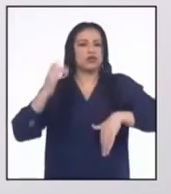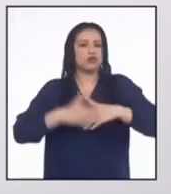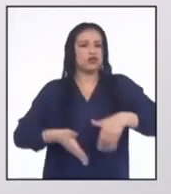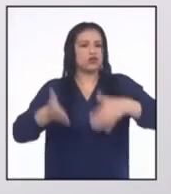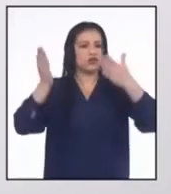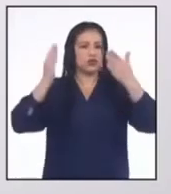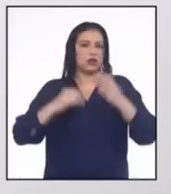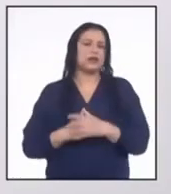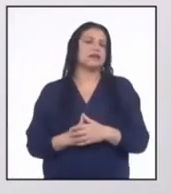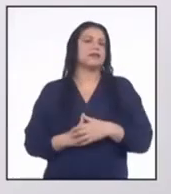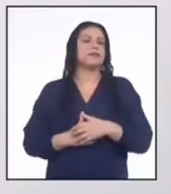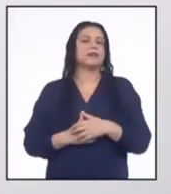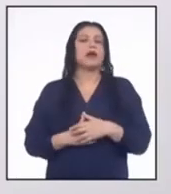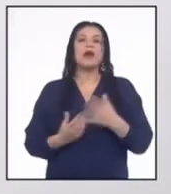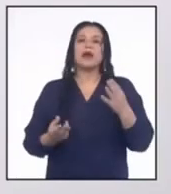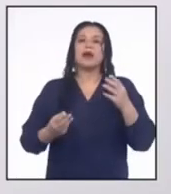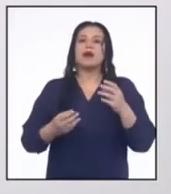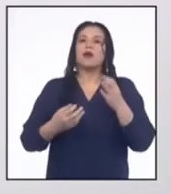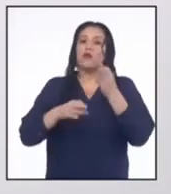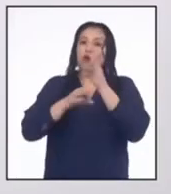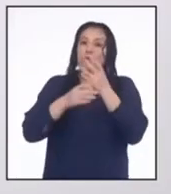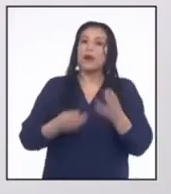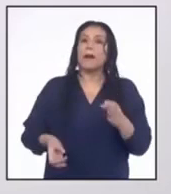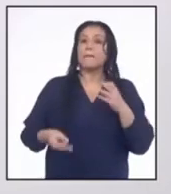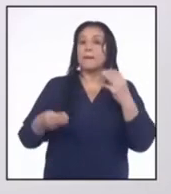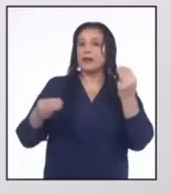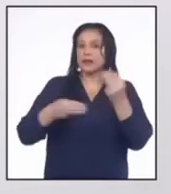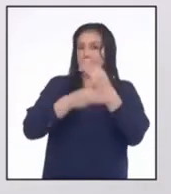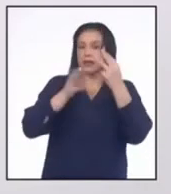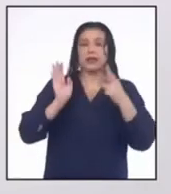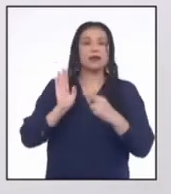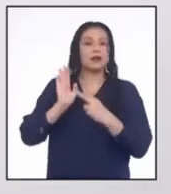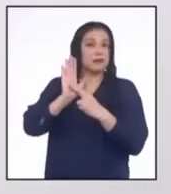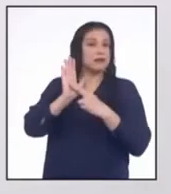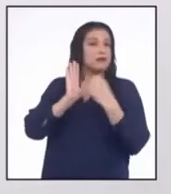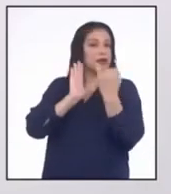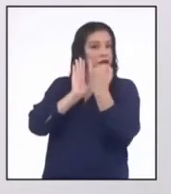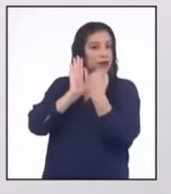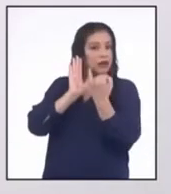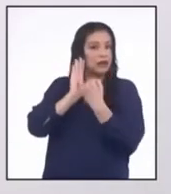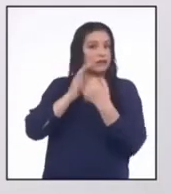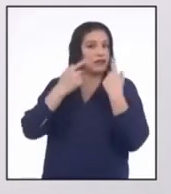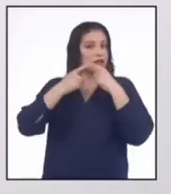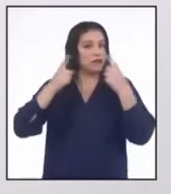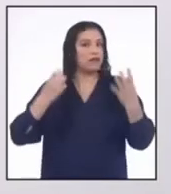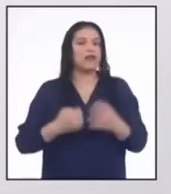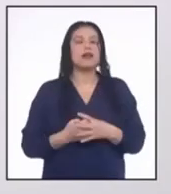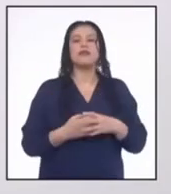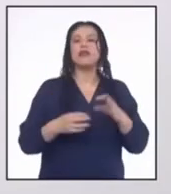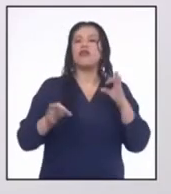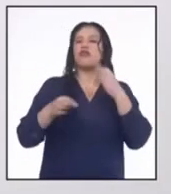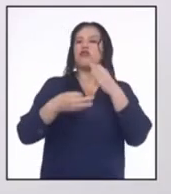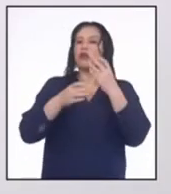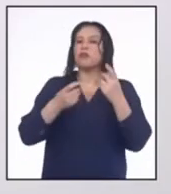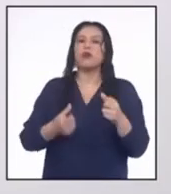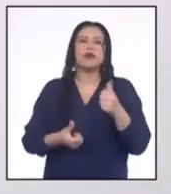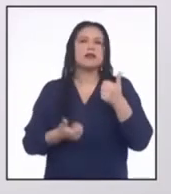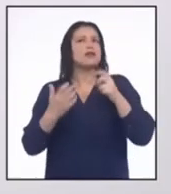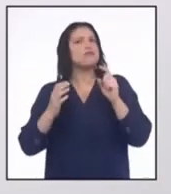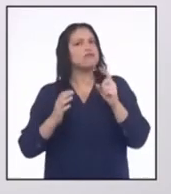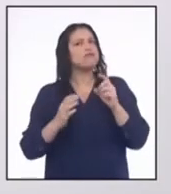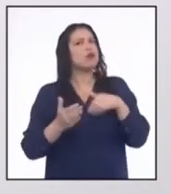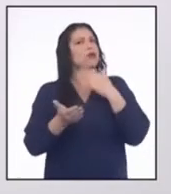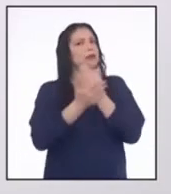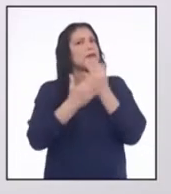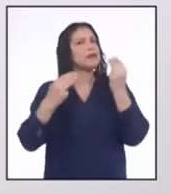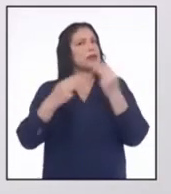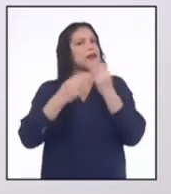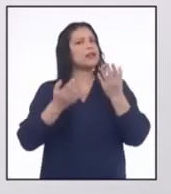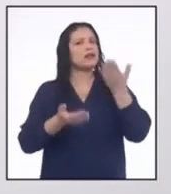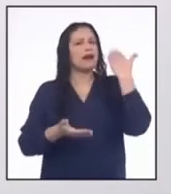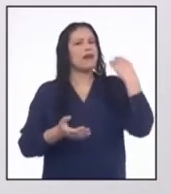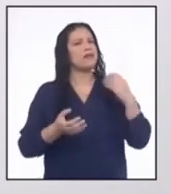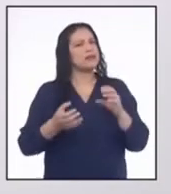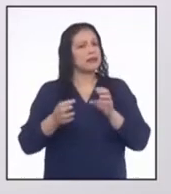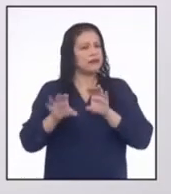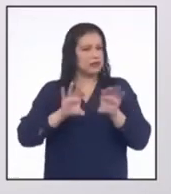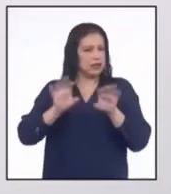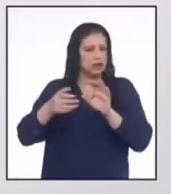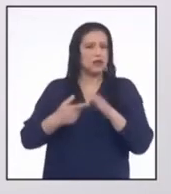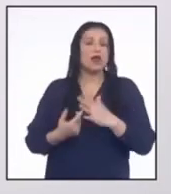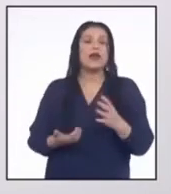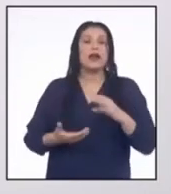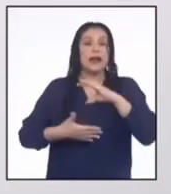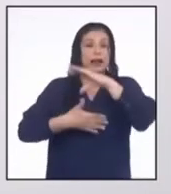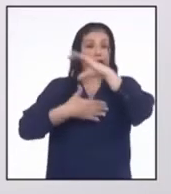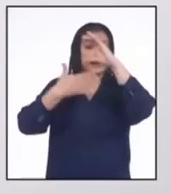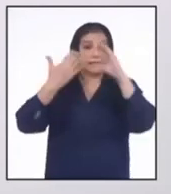y propiedades matemáticas. Representaciones gráficas de fórmulas y situaciones desarrolladas. Las características de